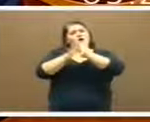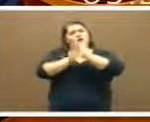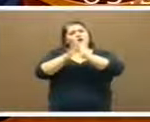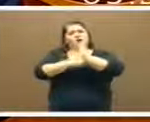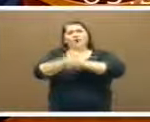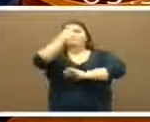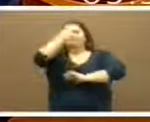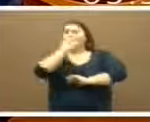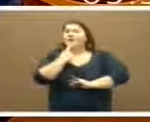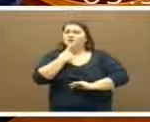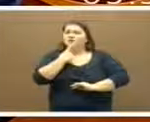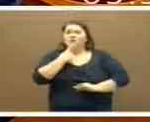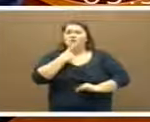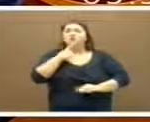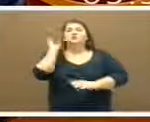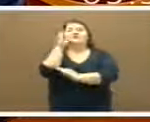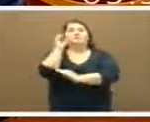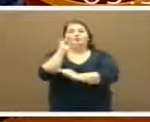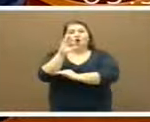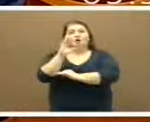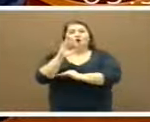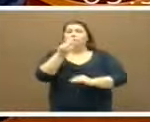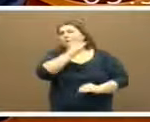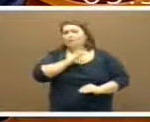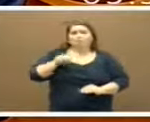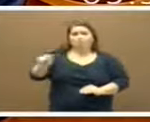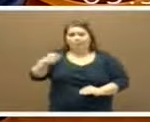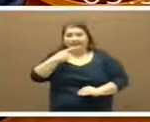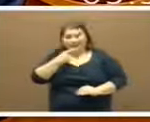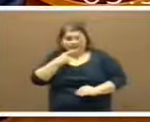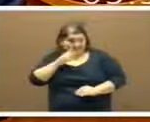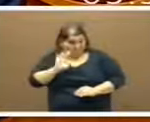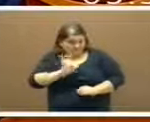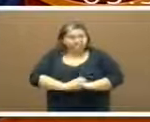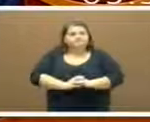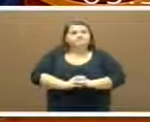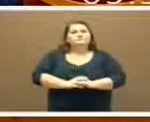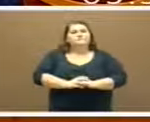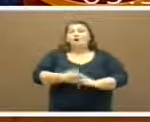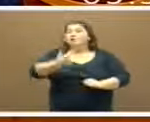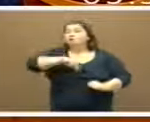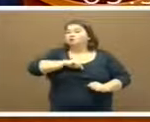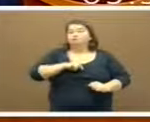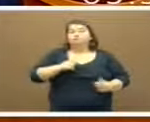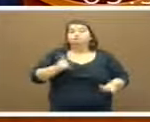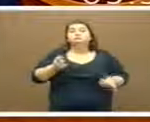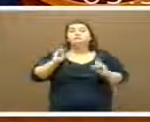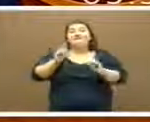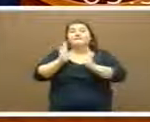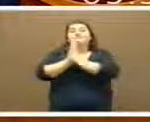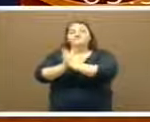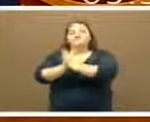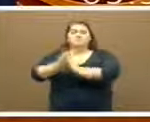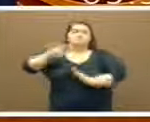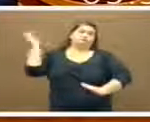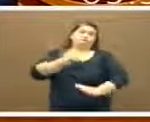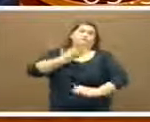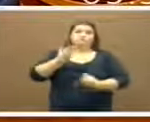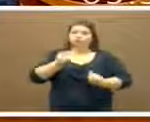y minusvalorar las intervenciones son ustedes. Nosotros nos quedamos como nos quedamos, nada más que le pedimos que no nos peguen muy